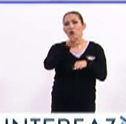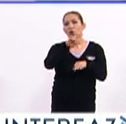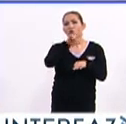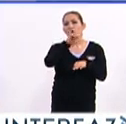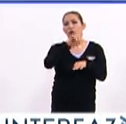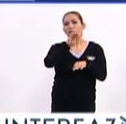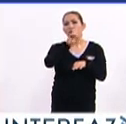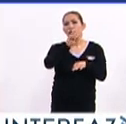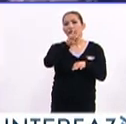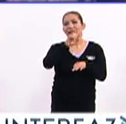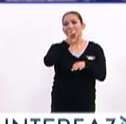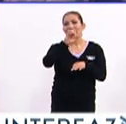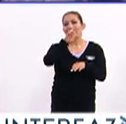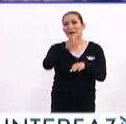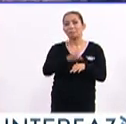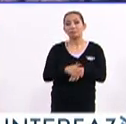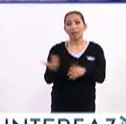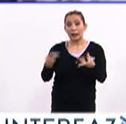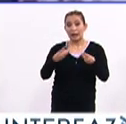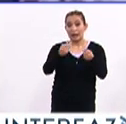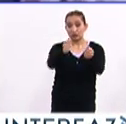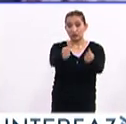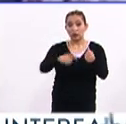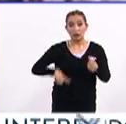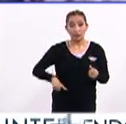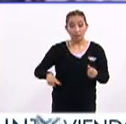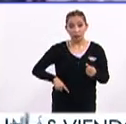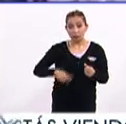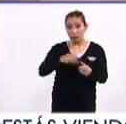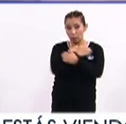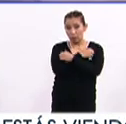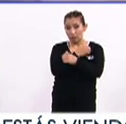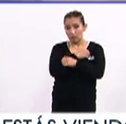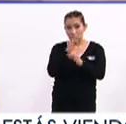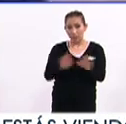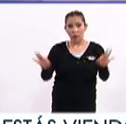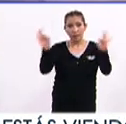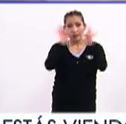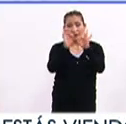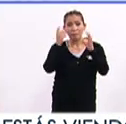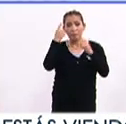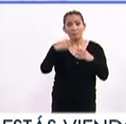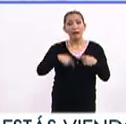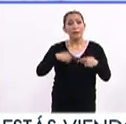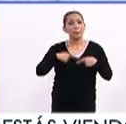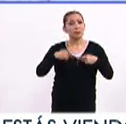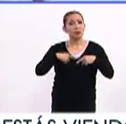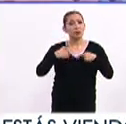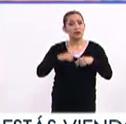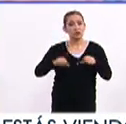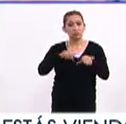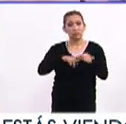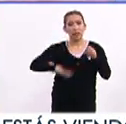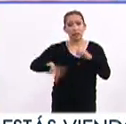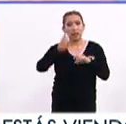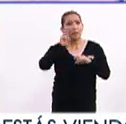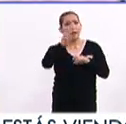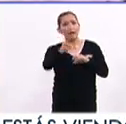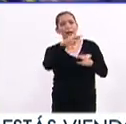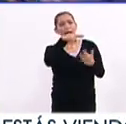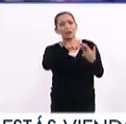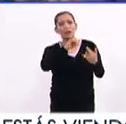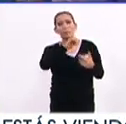Freire. El gasto público en educación es fundamental para el desarrollo de nuestra sociedad. No te pierdas nuestra nota con el panorama de la